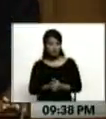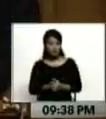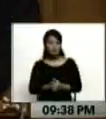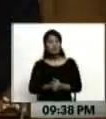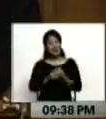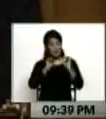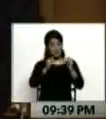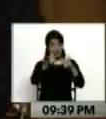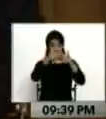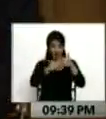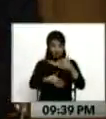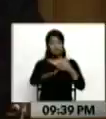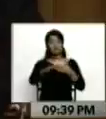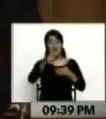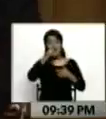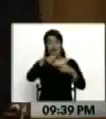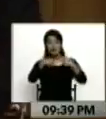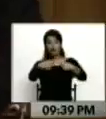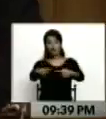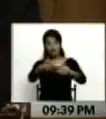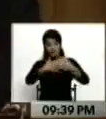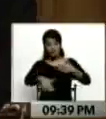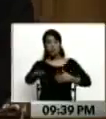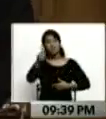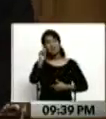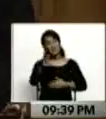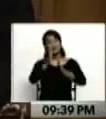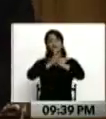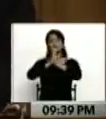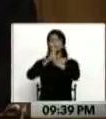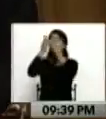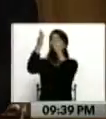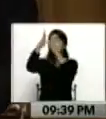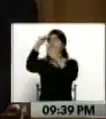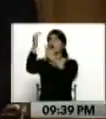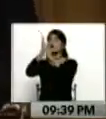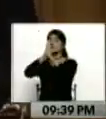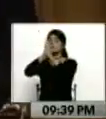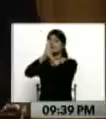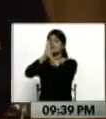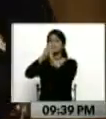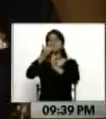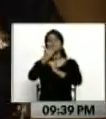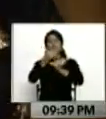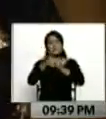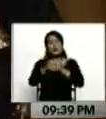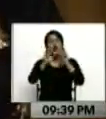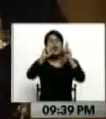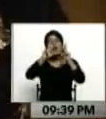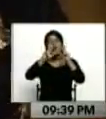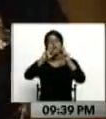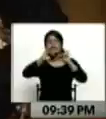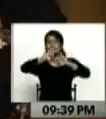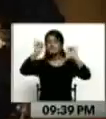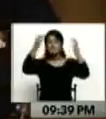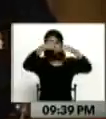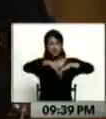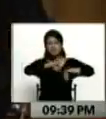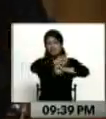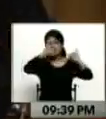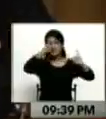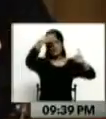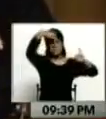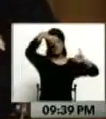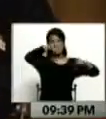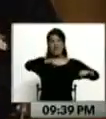social comienza el siglo pidamos a Dios que más pronto que tarde se acabe